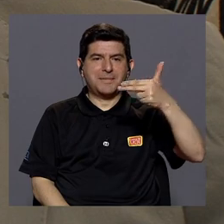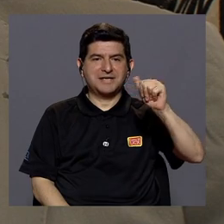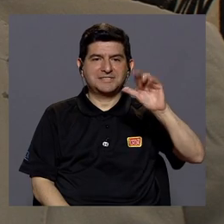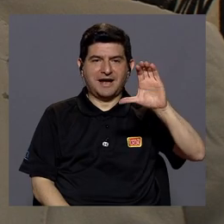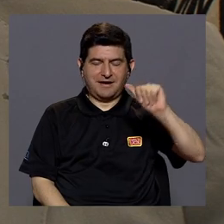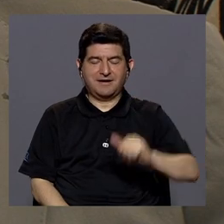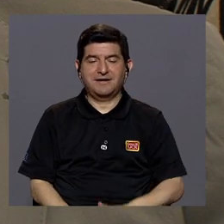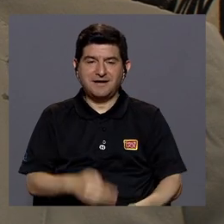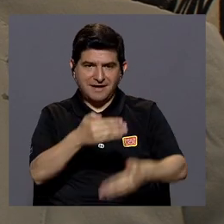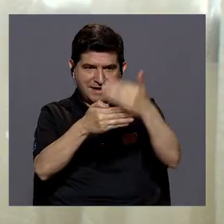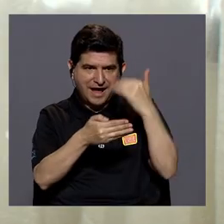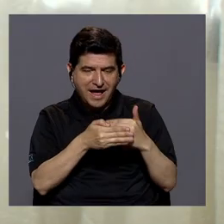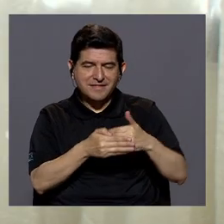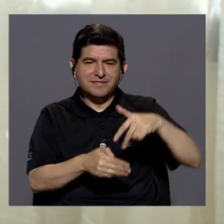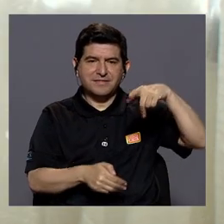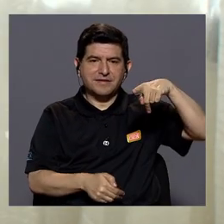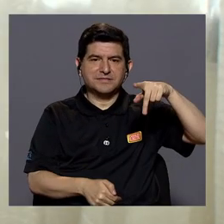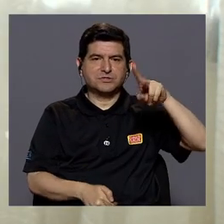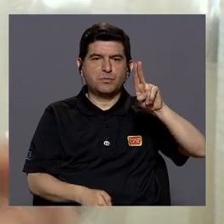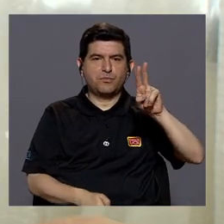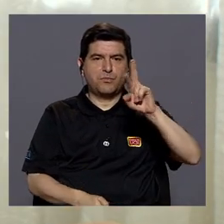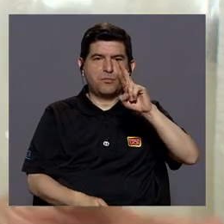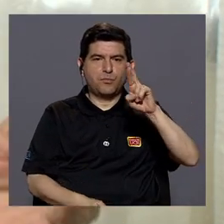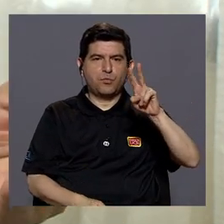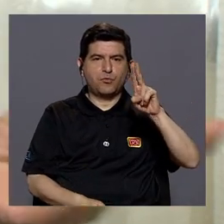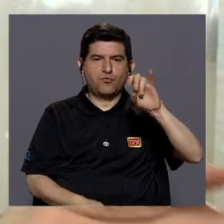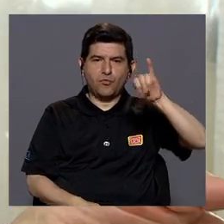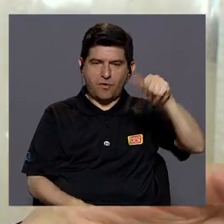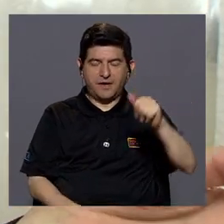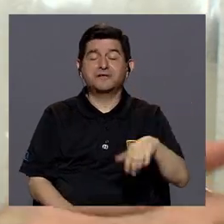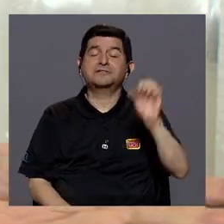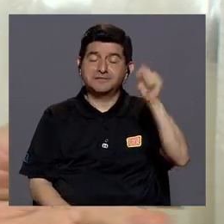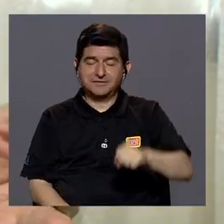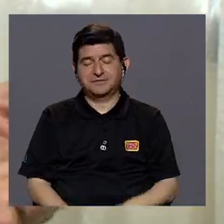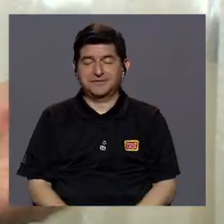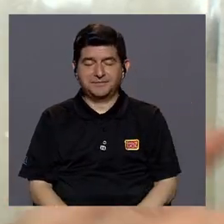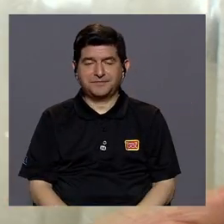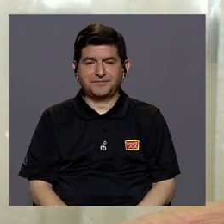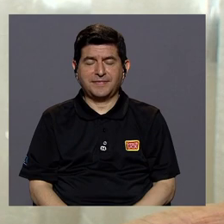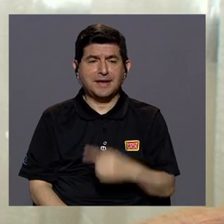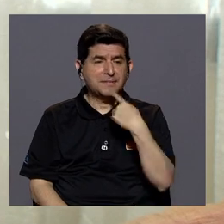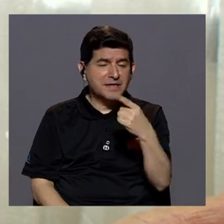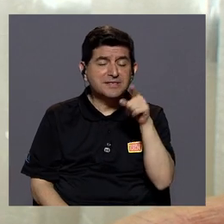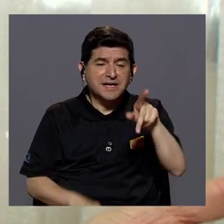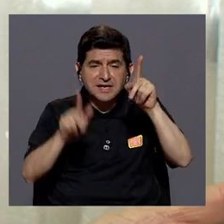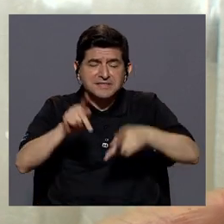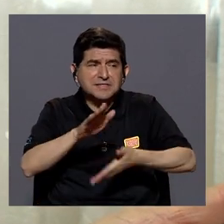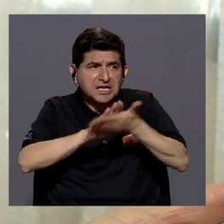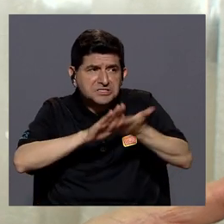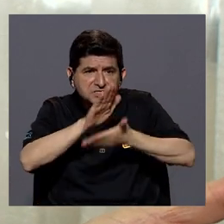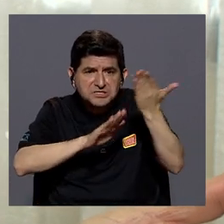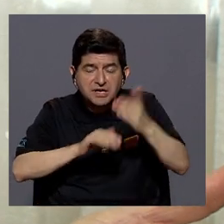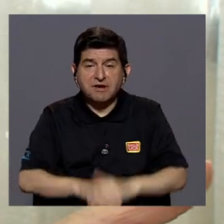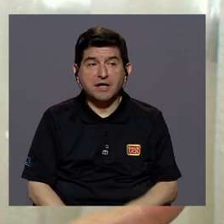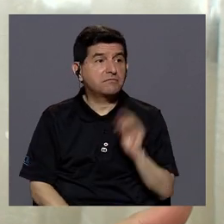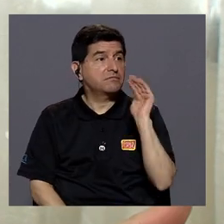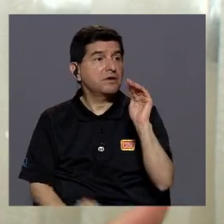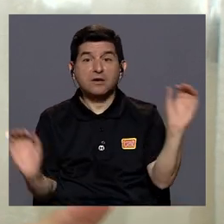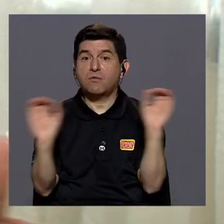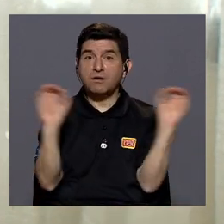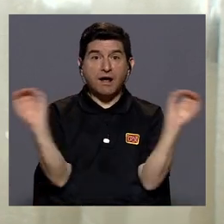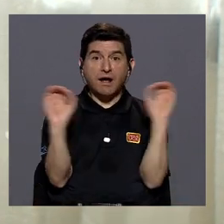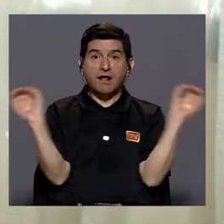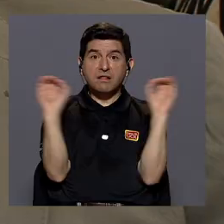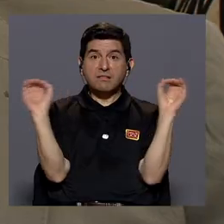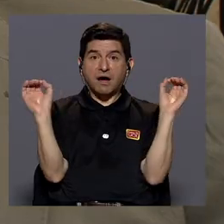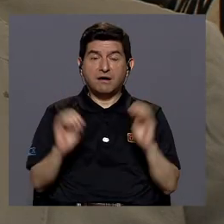la purruja, sí, ahora. La purruja. Decía, bueno, Andrés me dice, se va esta gente sin avisar. No, y